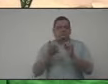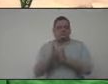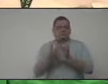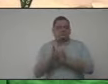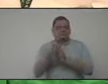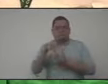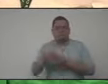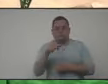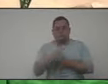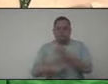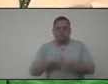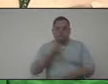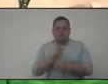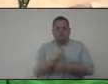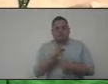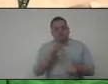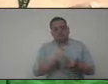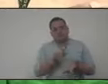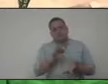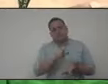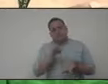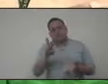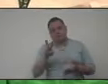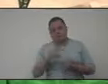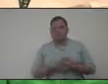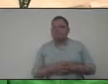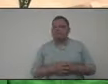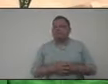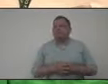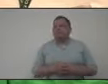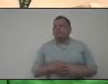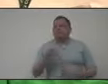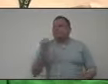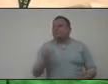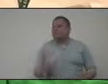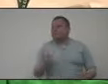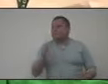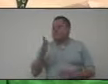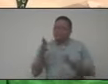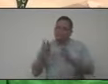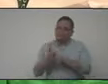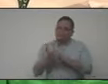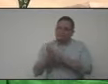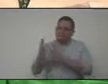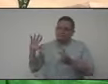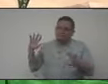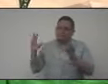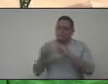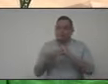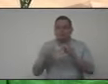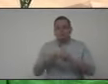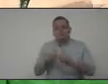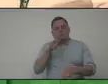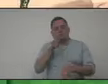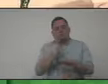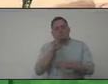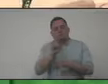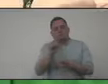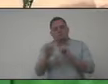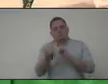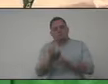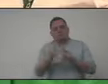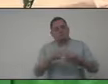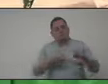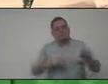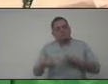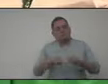para la vigencia 2022. La audiencia pública de rendición de cuentas es una herramienta de control social que comprende